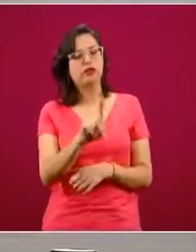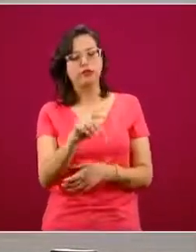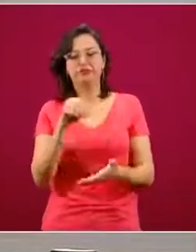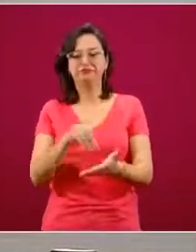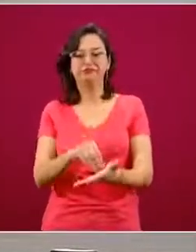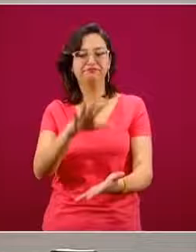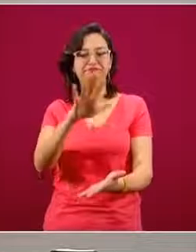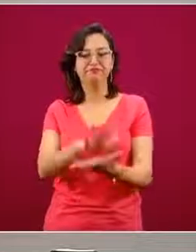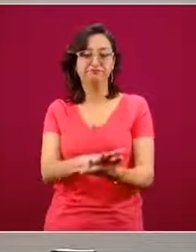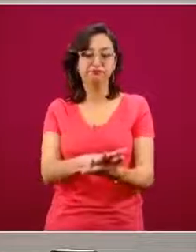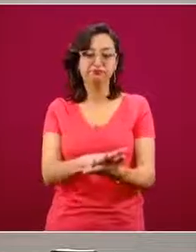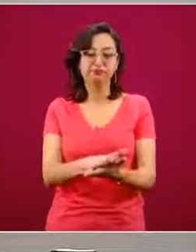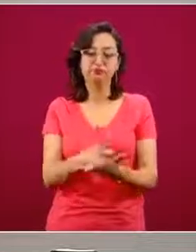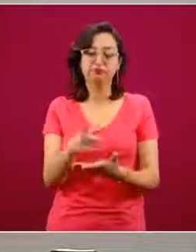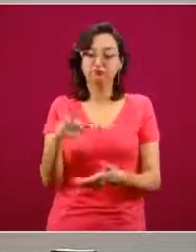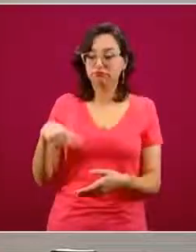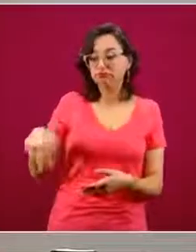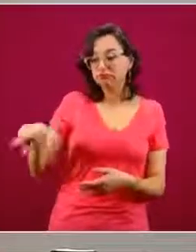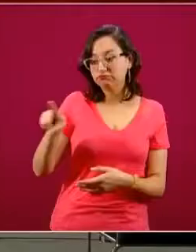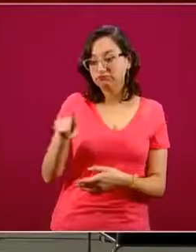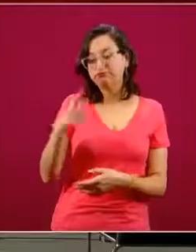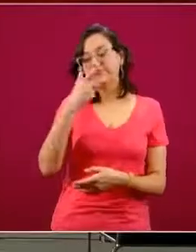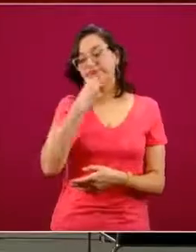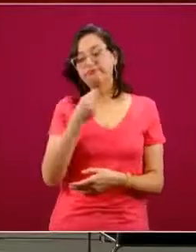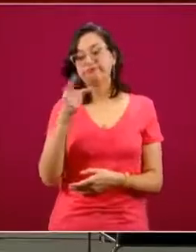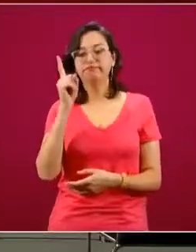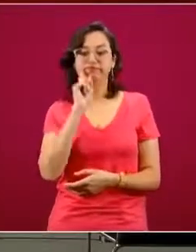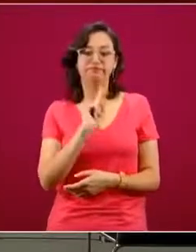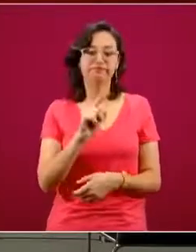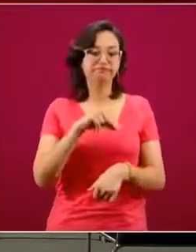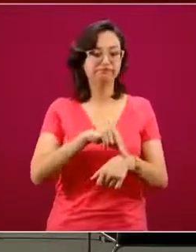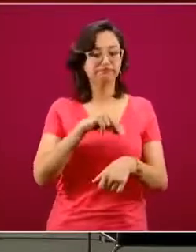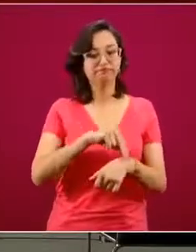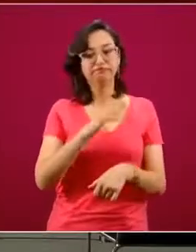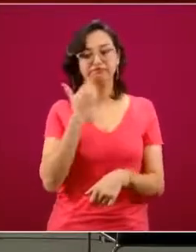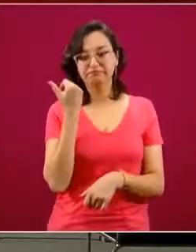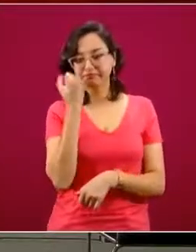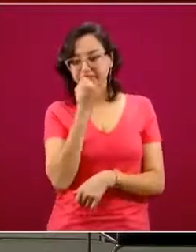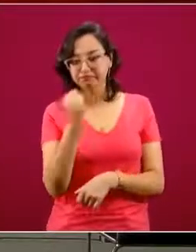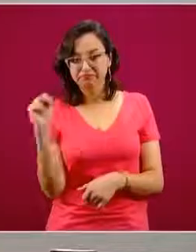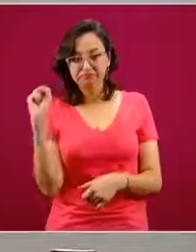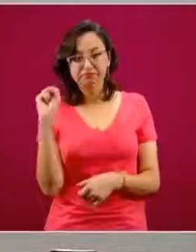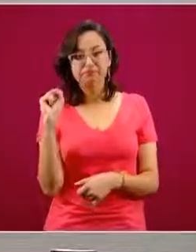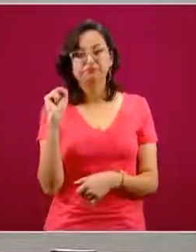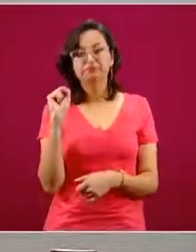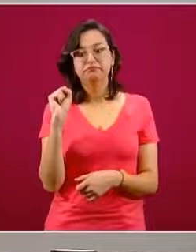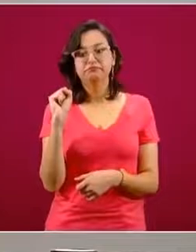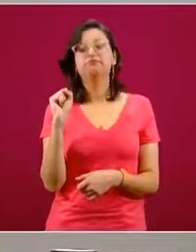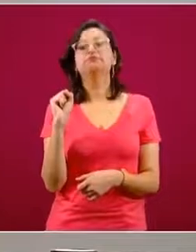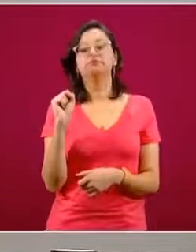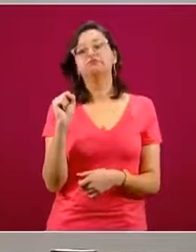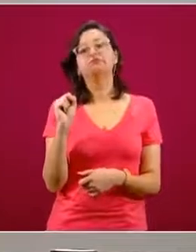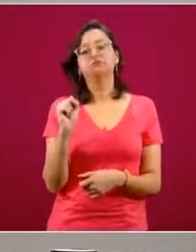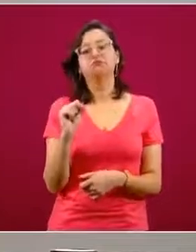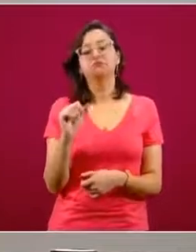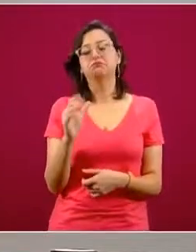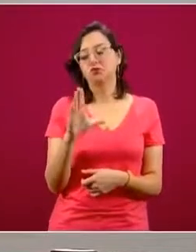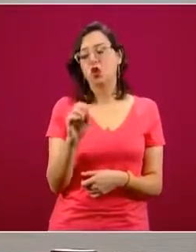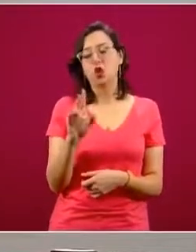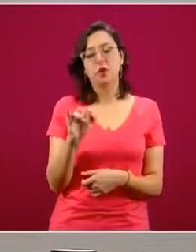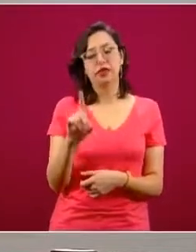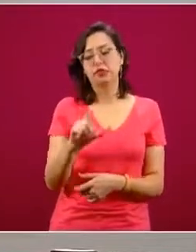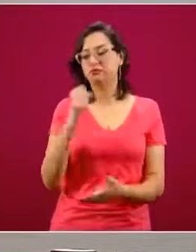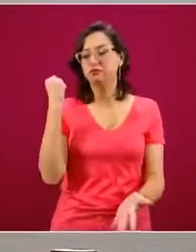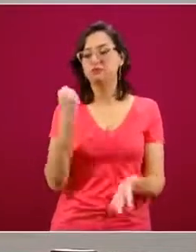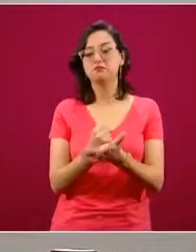entonces los dictaminadores y dictaminadoras, que es el personal de salud, dicen es un caso de